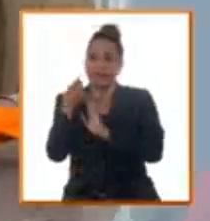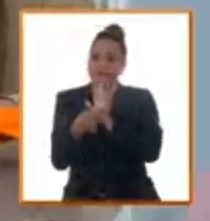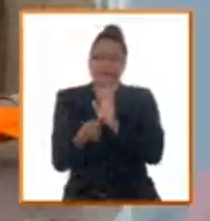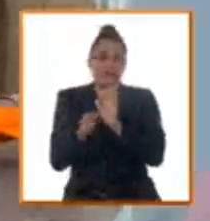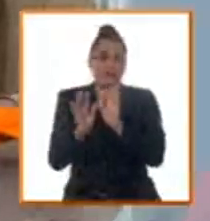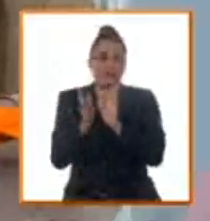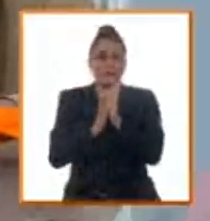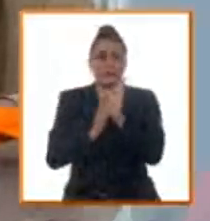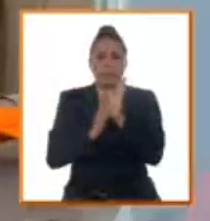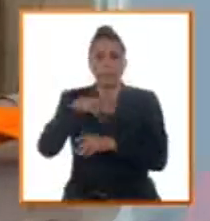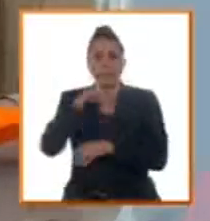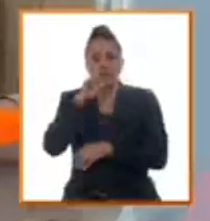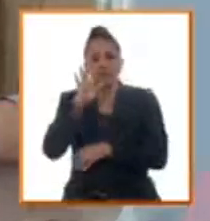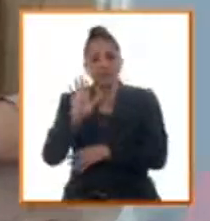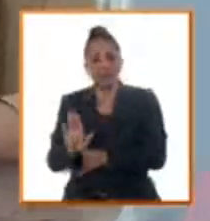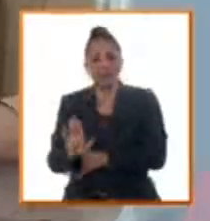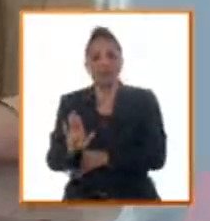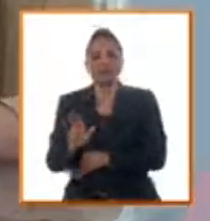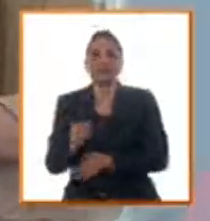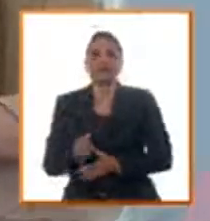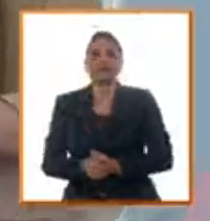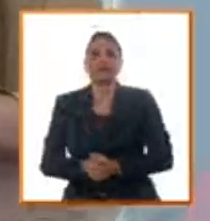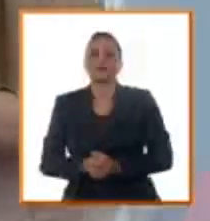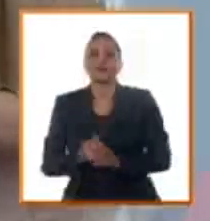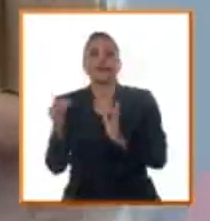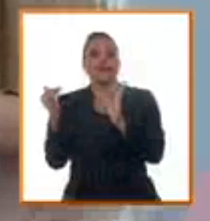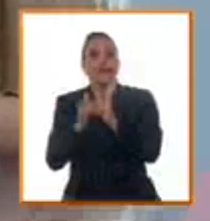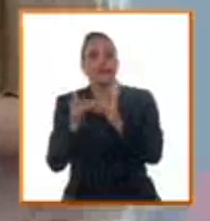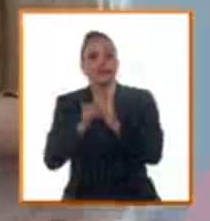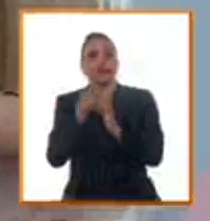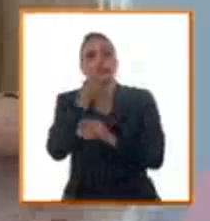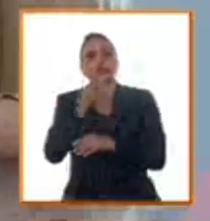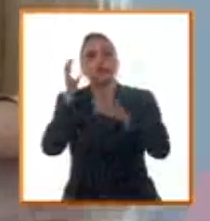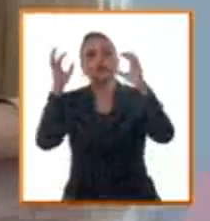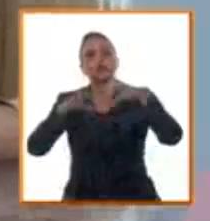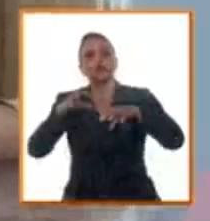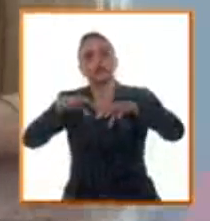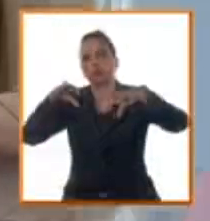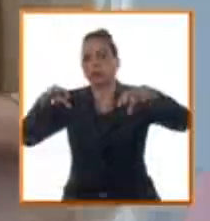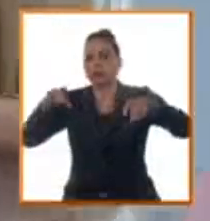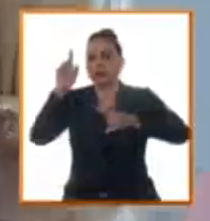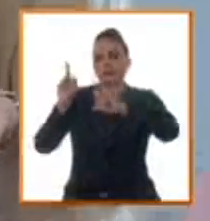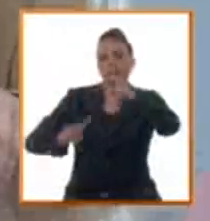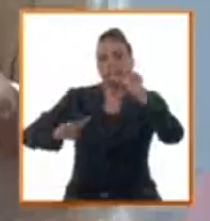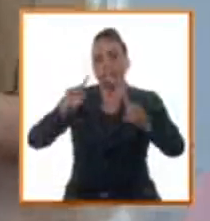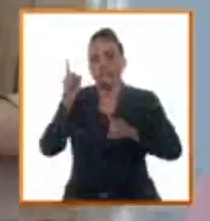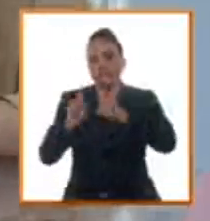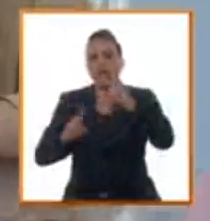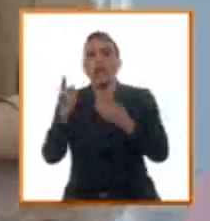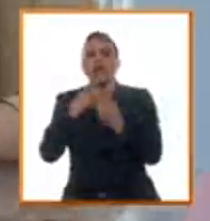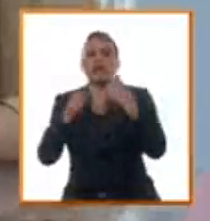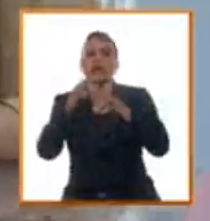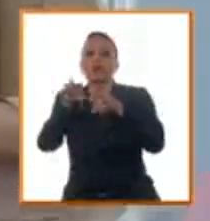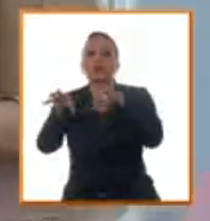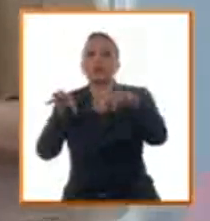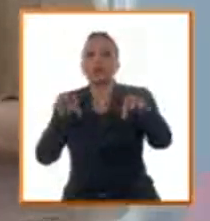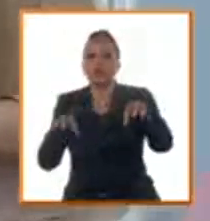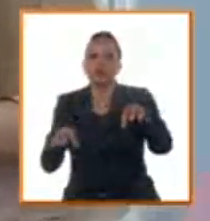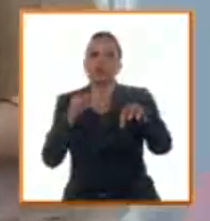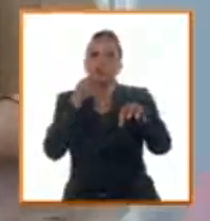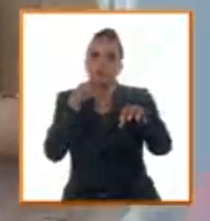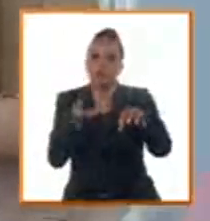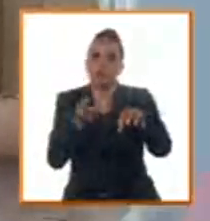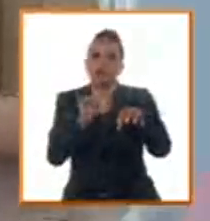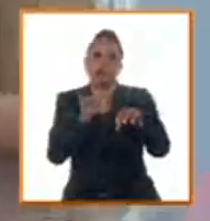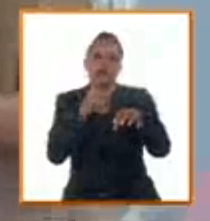también de que en el trópico todas las tardes ocurran chubascos, tormentas eléctricas, y en algunas zonas puntuales pues estas lluvias cualquier